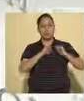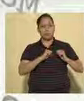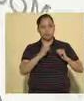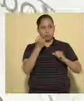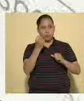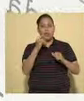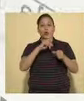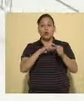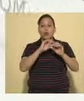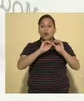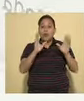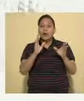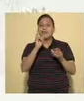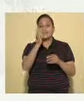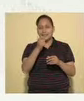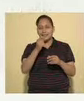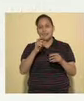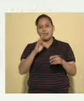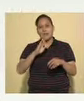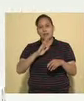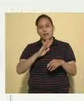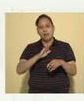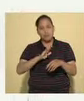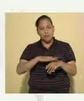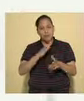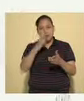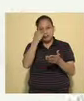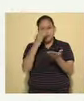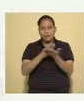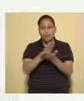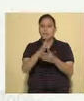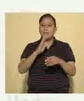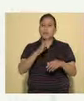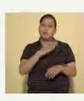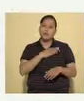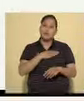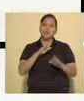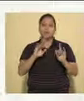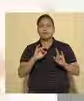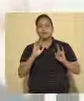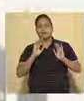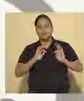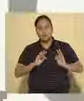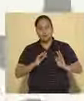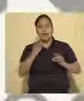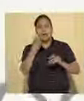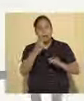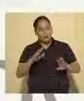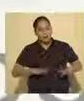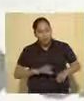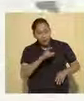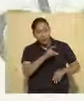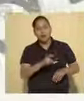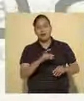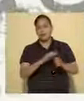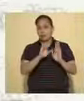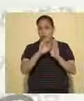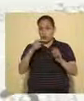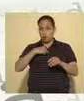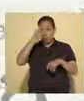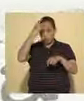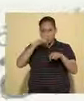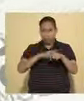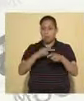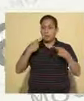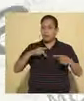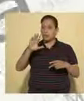y los colores claros van a comunicar más acceso, que soy una persona más bonachona. Entonces depende, si yo soy directora de recursos humanos